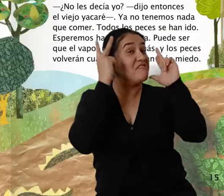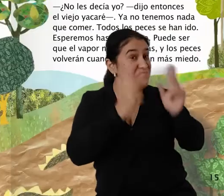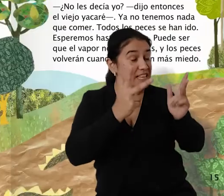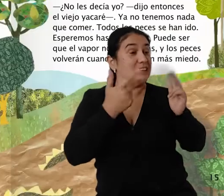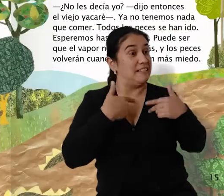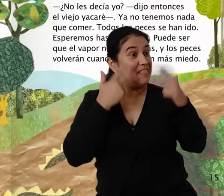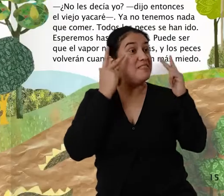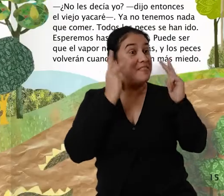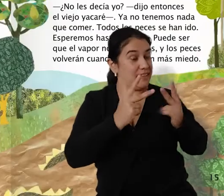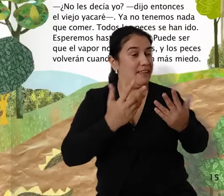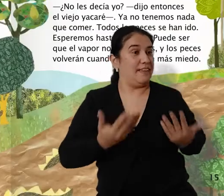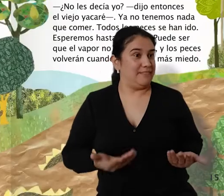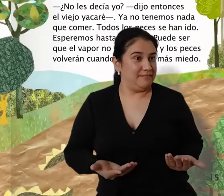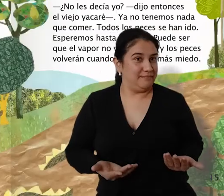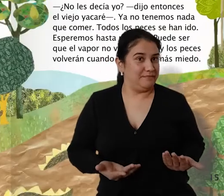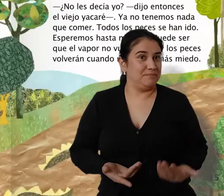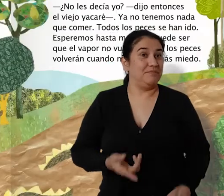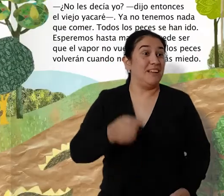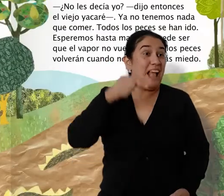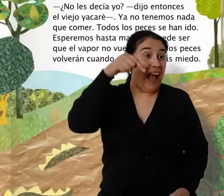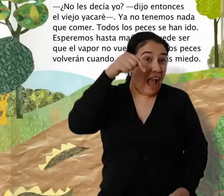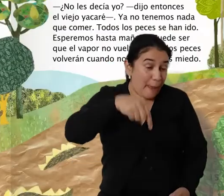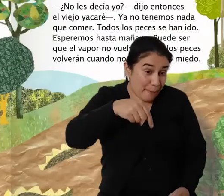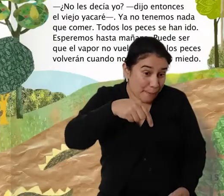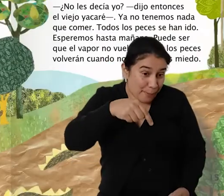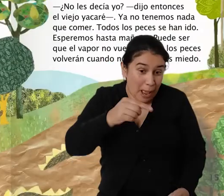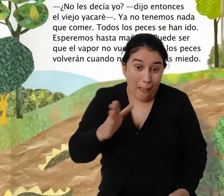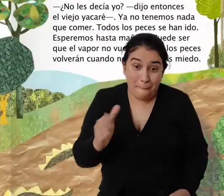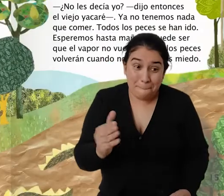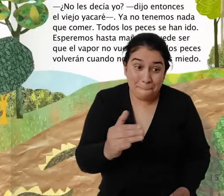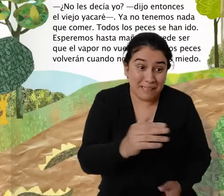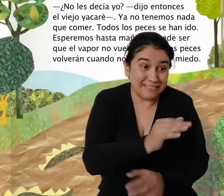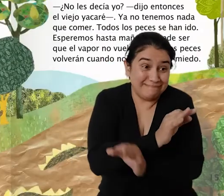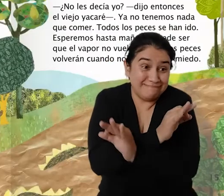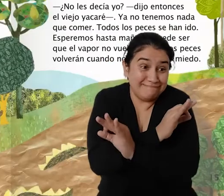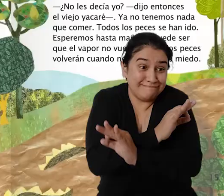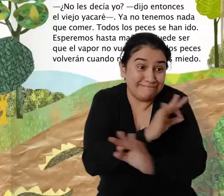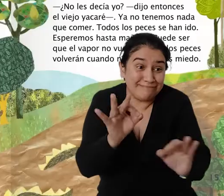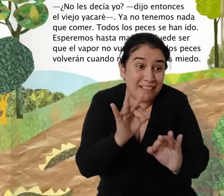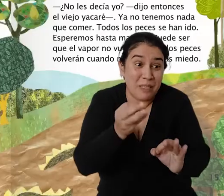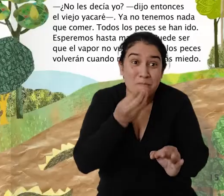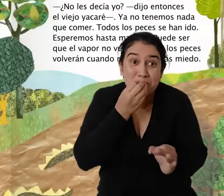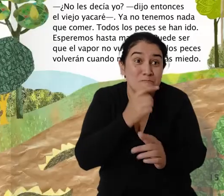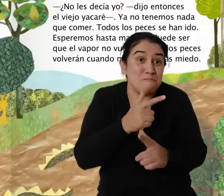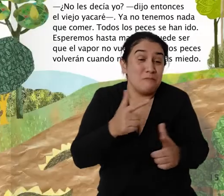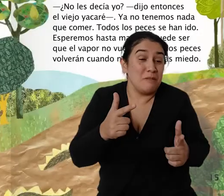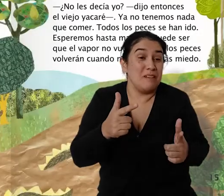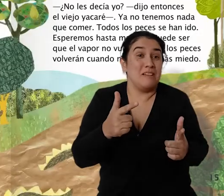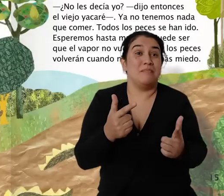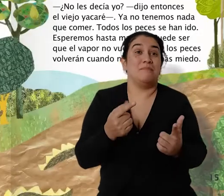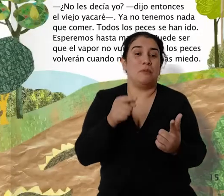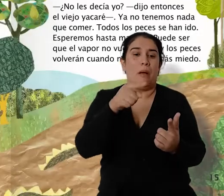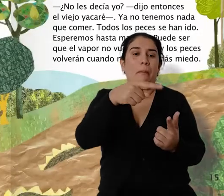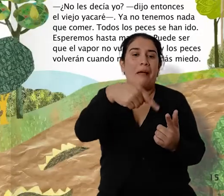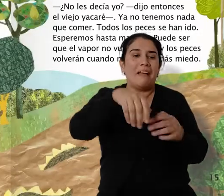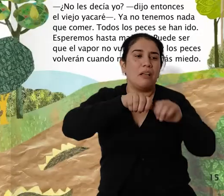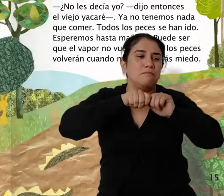viejo yacaré. Ya no tenemos nada que comer. Todos los peces se han ido.